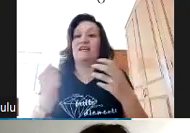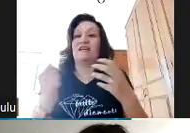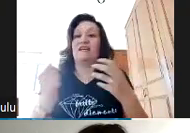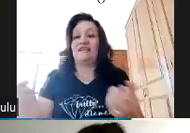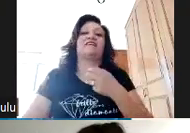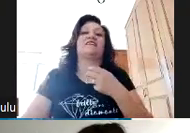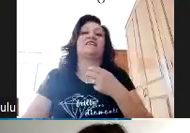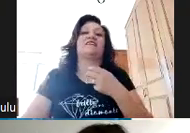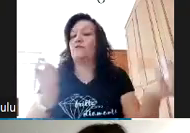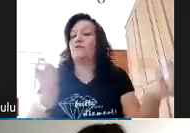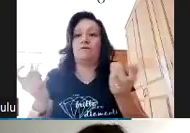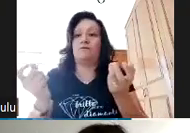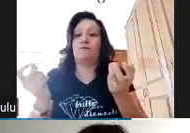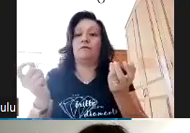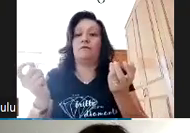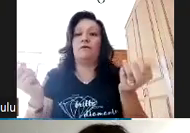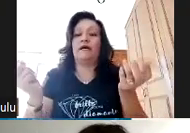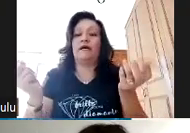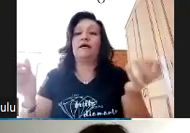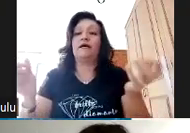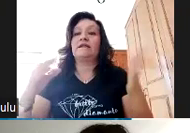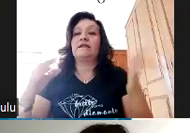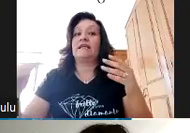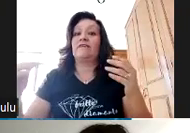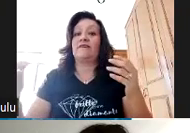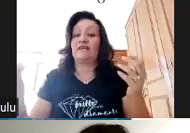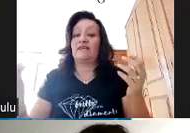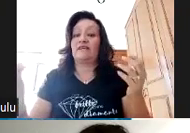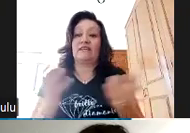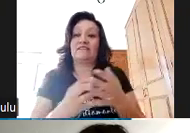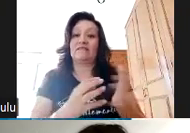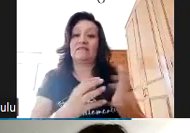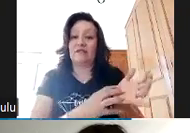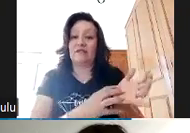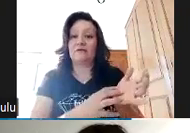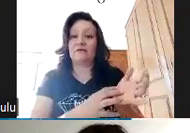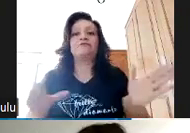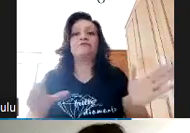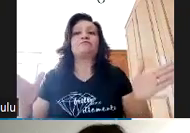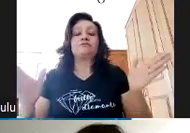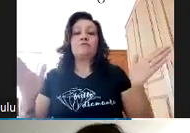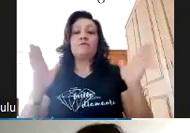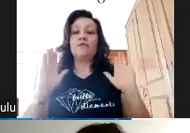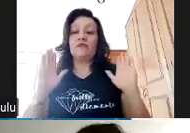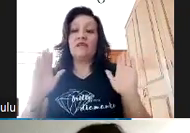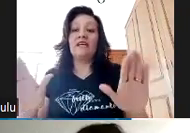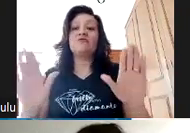a avanzar Y qué voy a hacer y cómo cómo voy a seguir avanzando en este proyecto